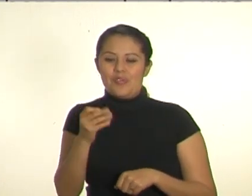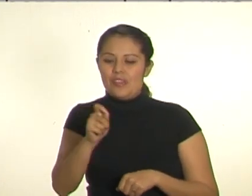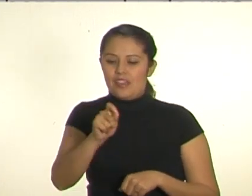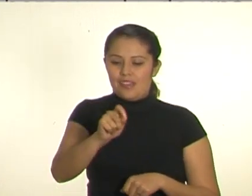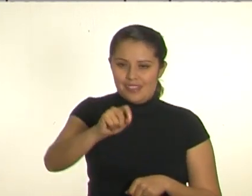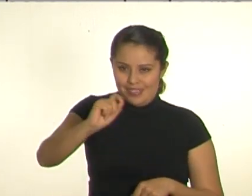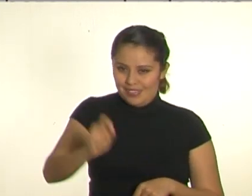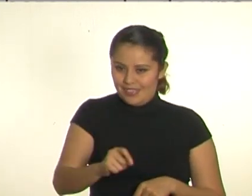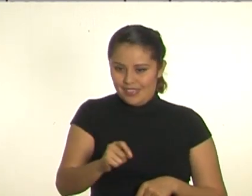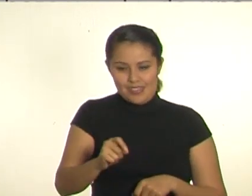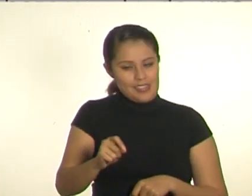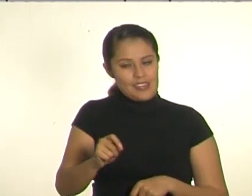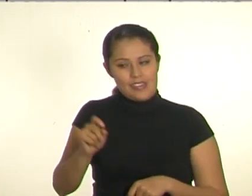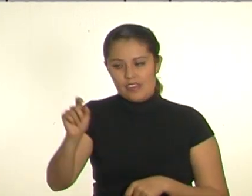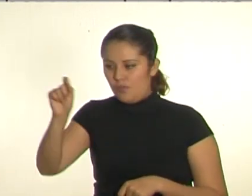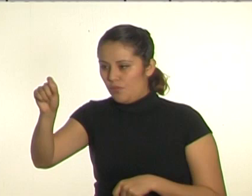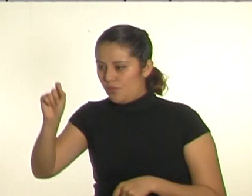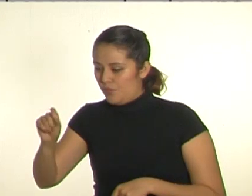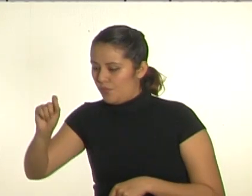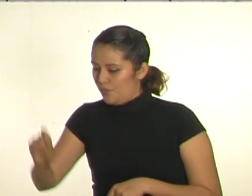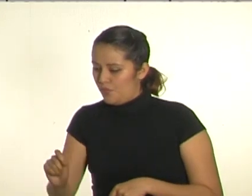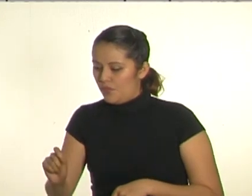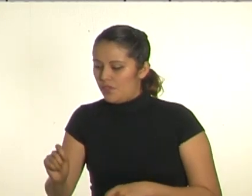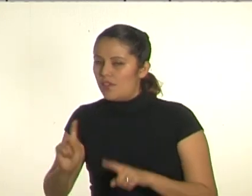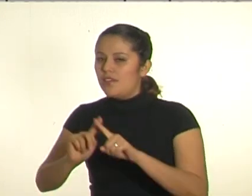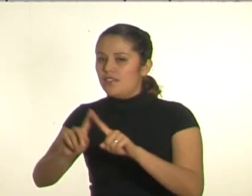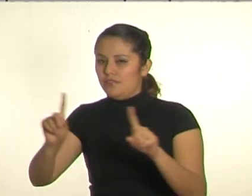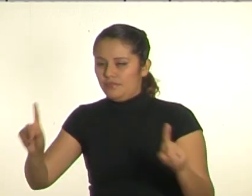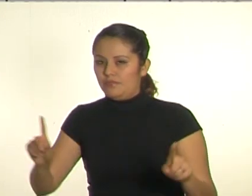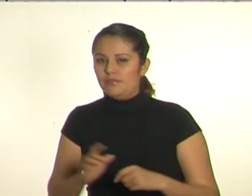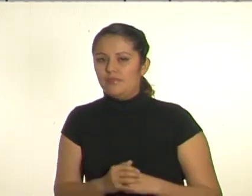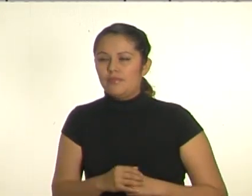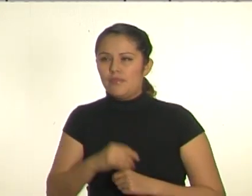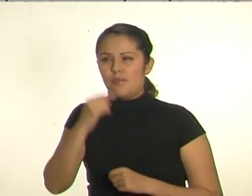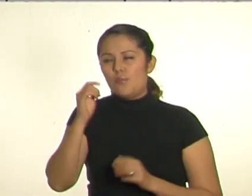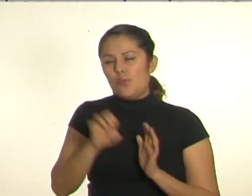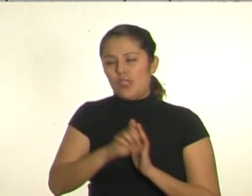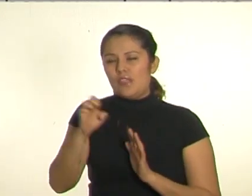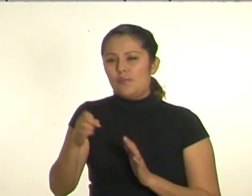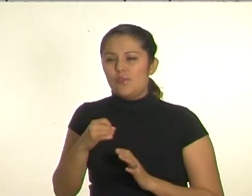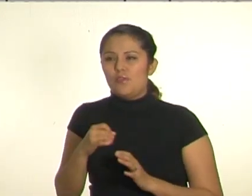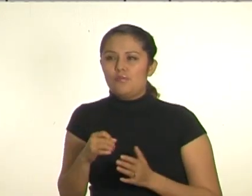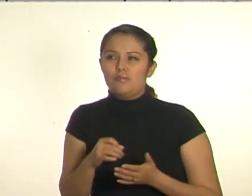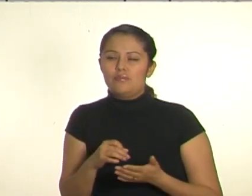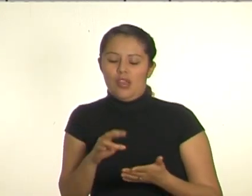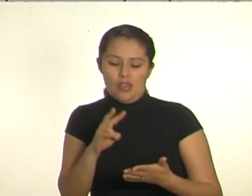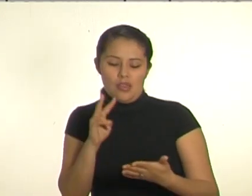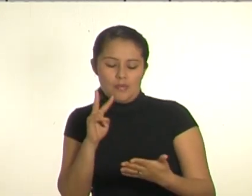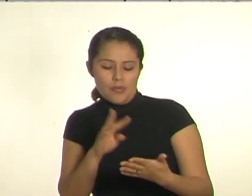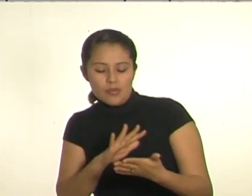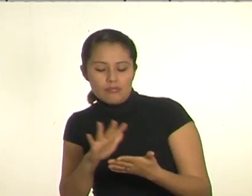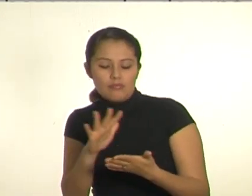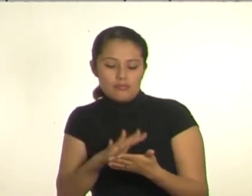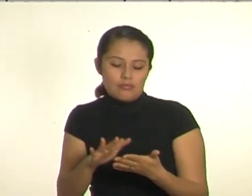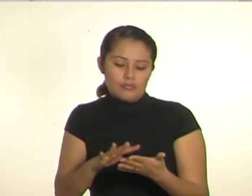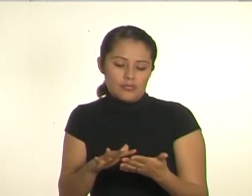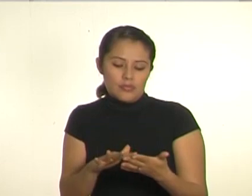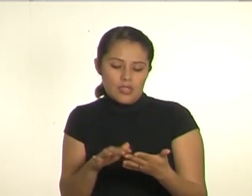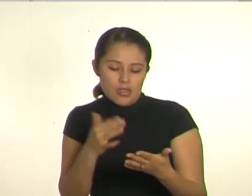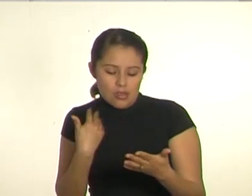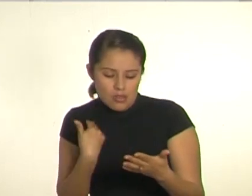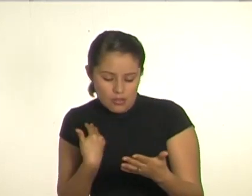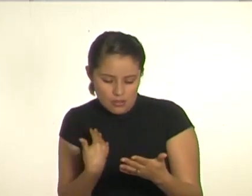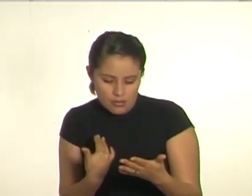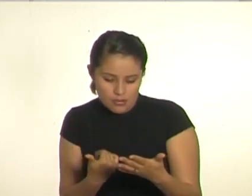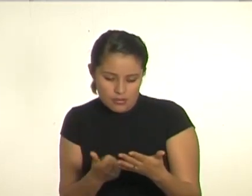recuerdes que sirve para separar ideas principales. Ahora, en el